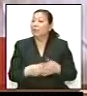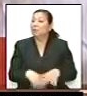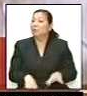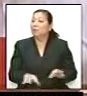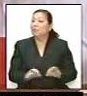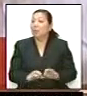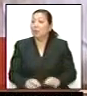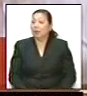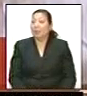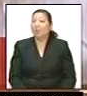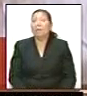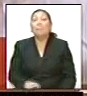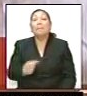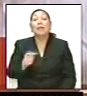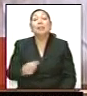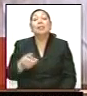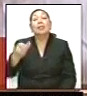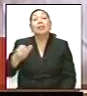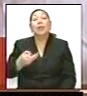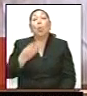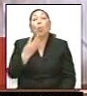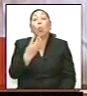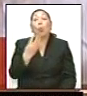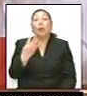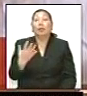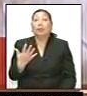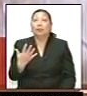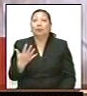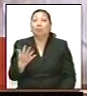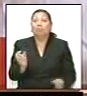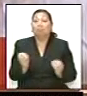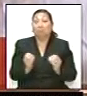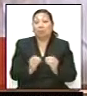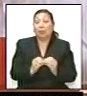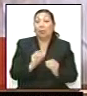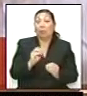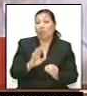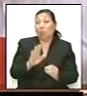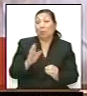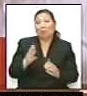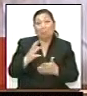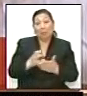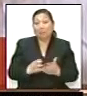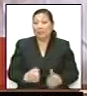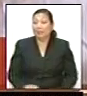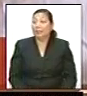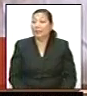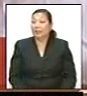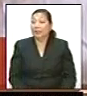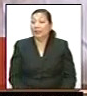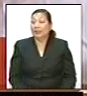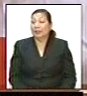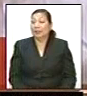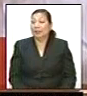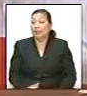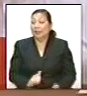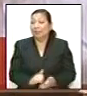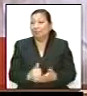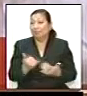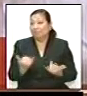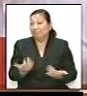de especialistas de 45 de los 55 estados conservadores con esto